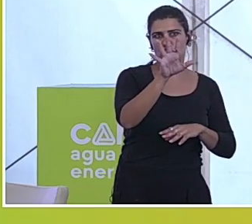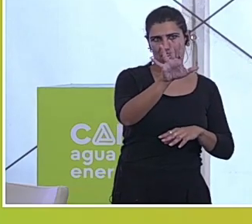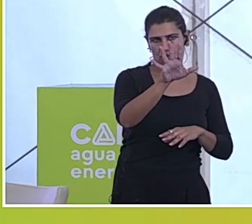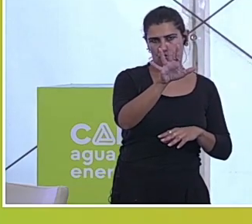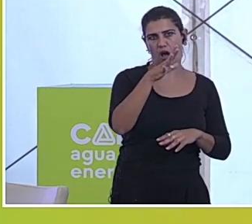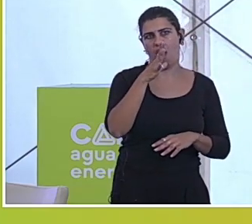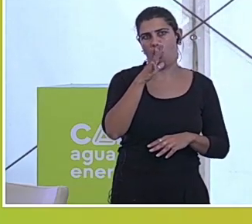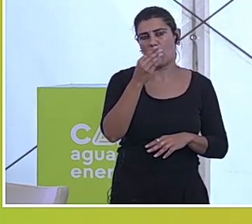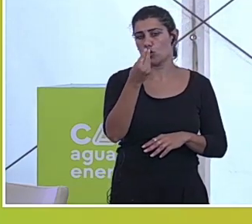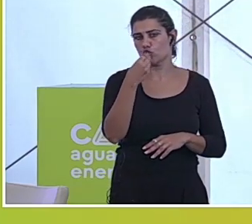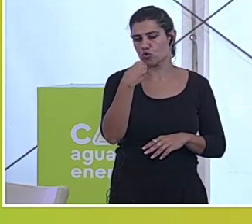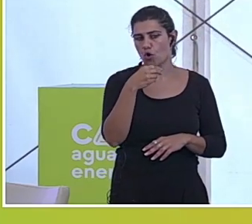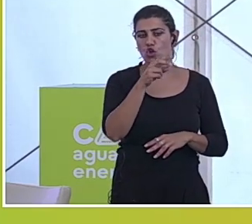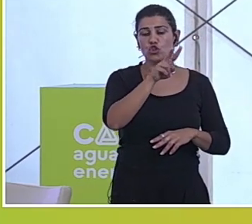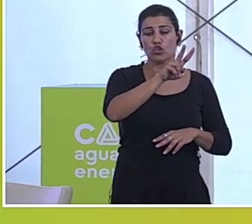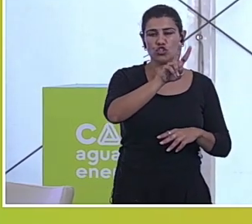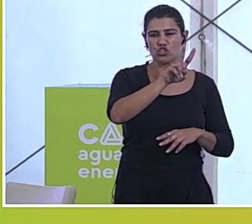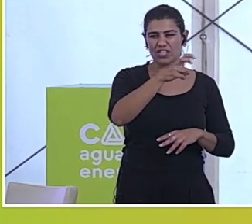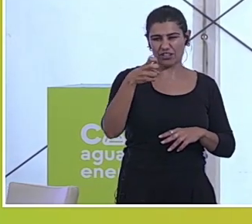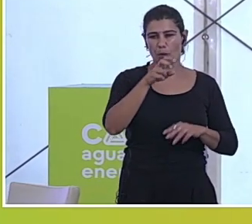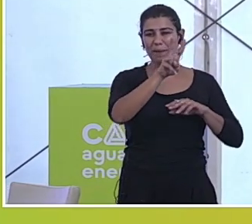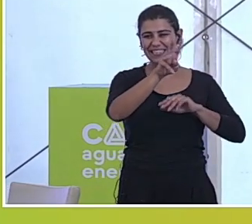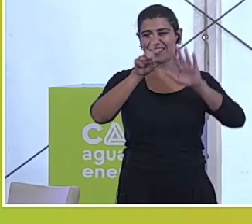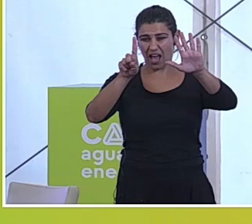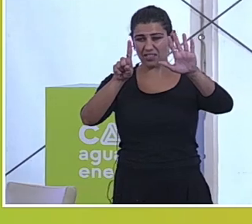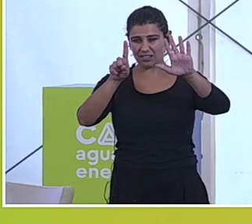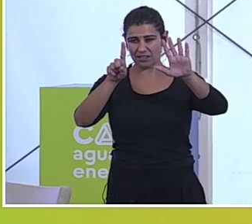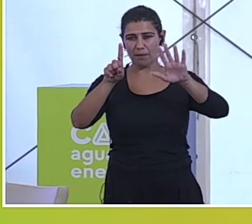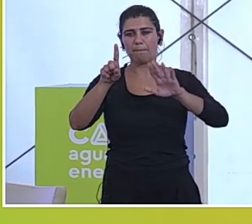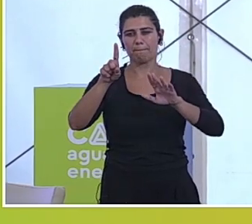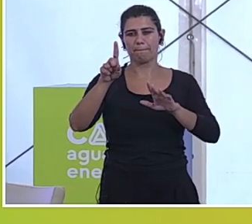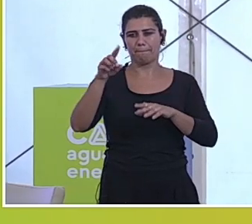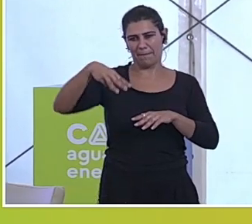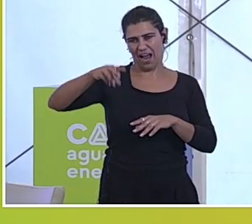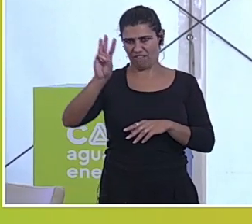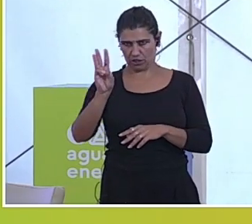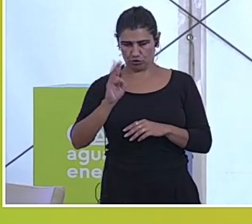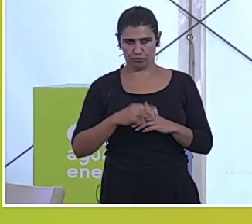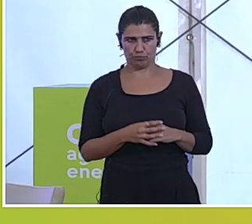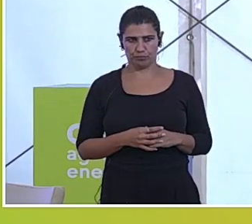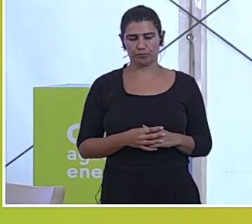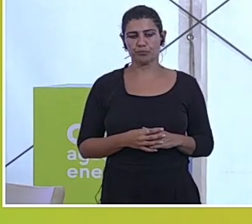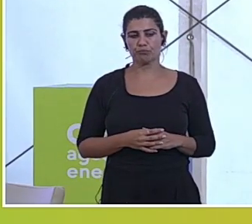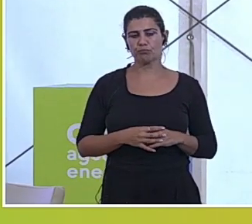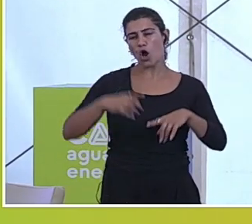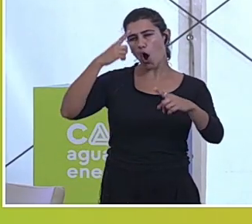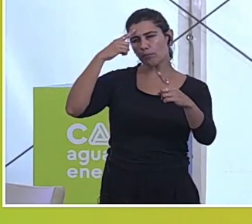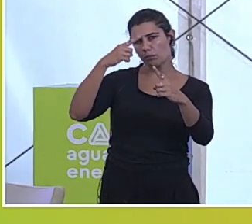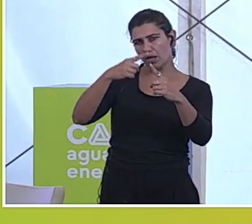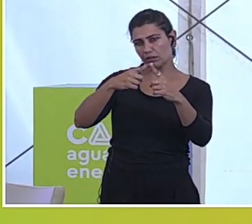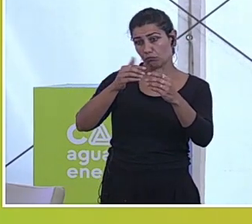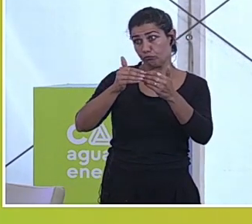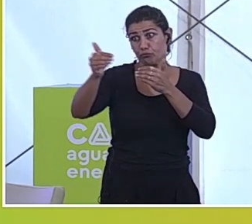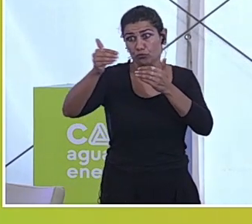56 megavatios, ¿vale? Esa es la suma total que nos hace llegar hasta esos 170 de más, ¿no? El objetivo